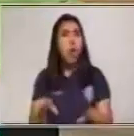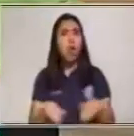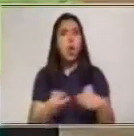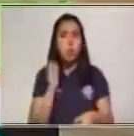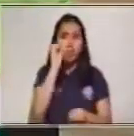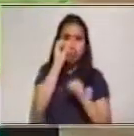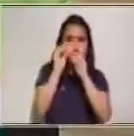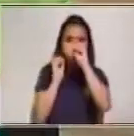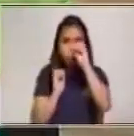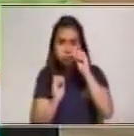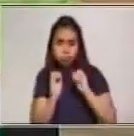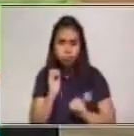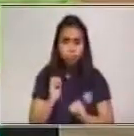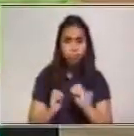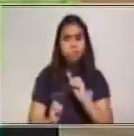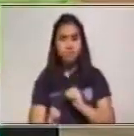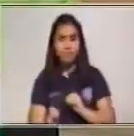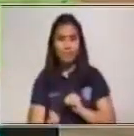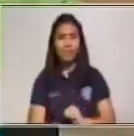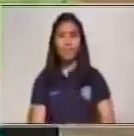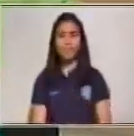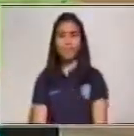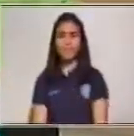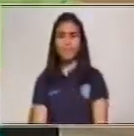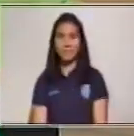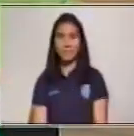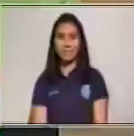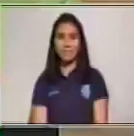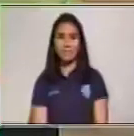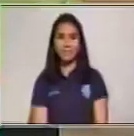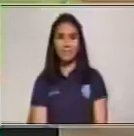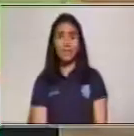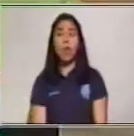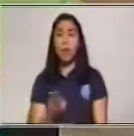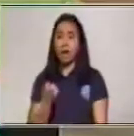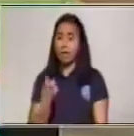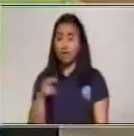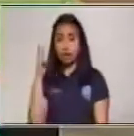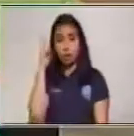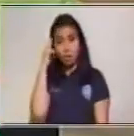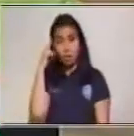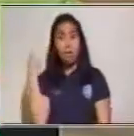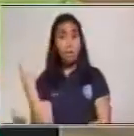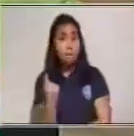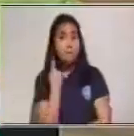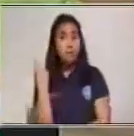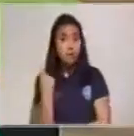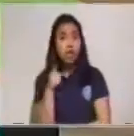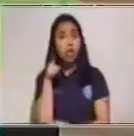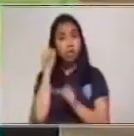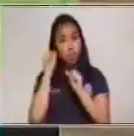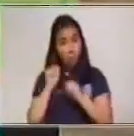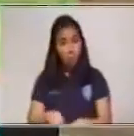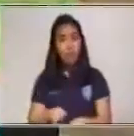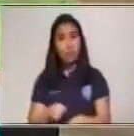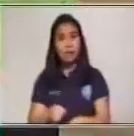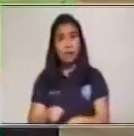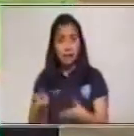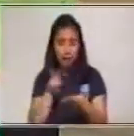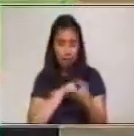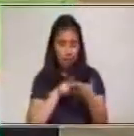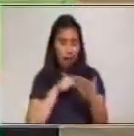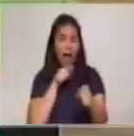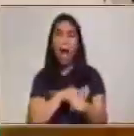un mapa conceptual. Como te vuelvo a decir, es importante que tú realices una lectura previa de todos